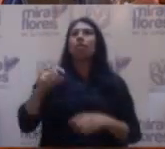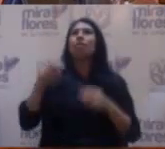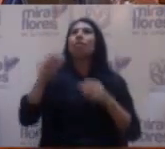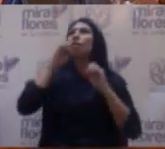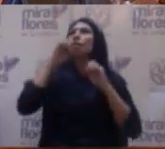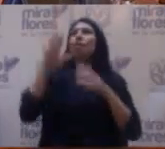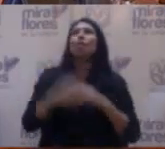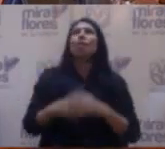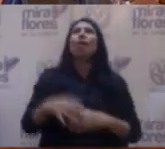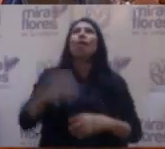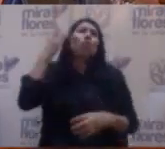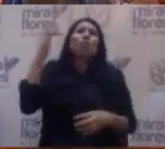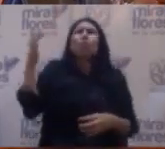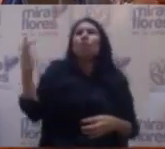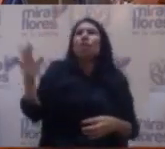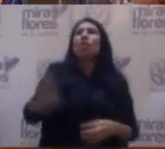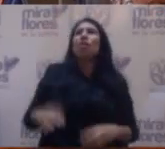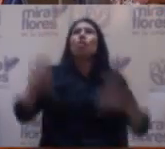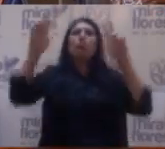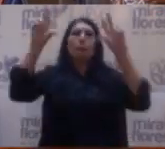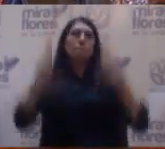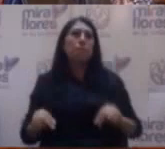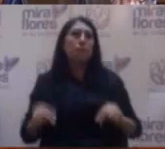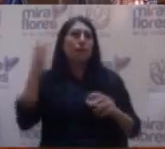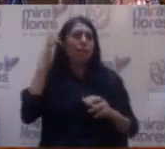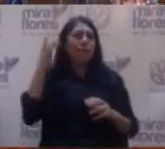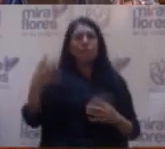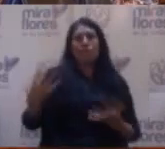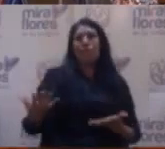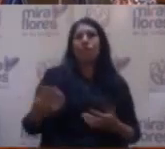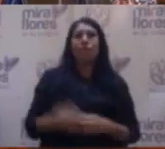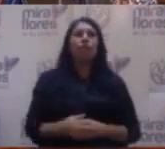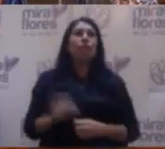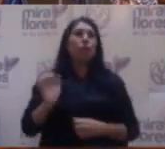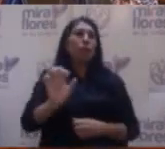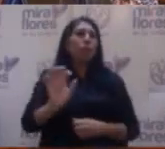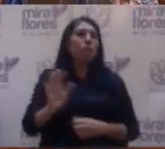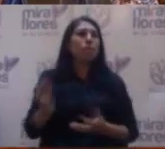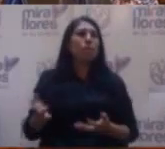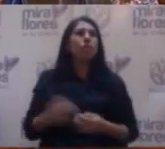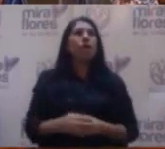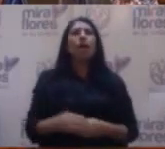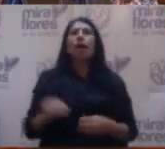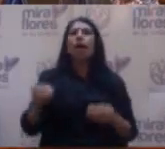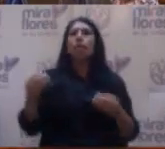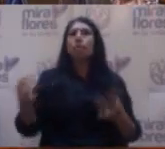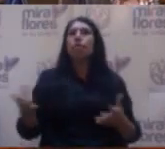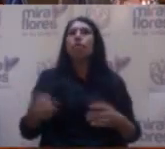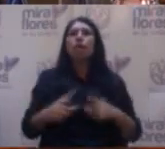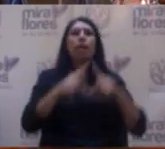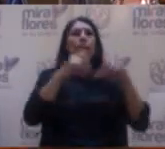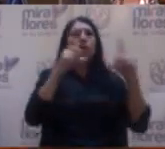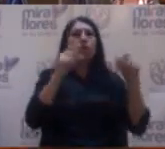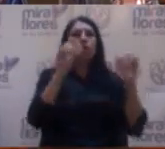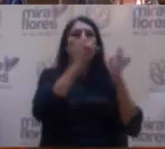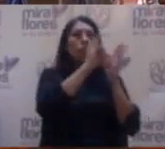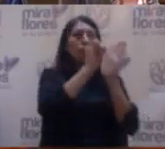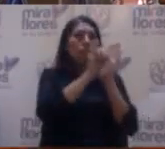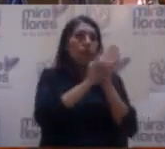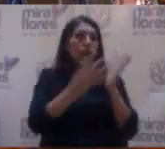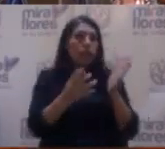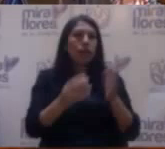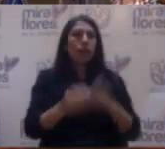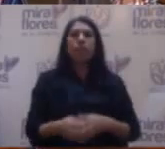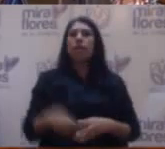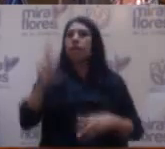ruidos molestos, apague su bocina, etcétera. Hay que empezar a poner calcamonías, hay que empezar a hacer que la gente sienta que